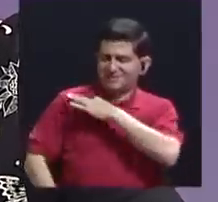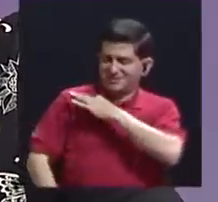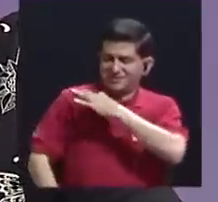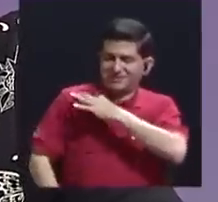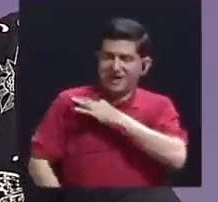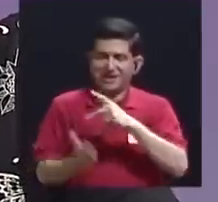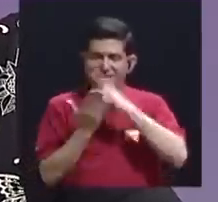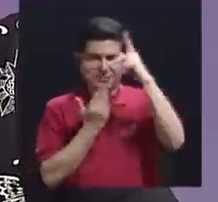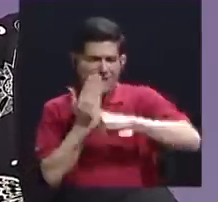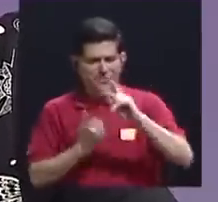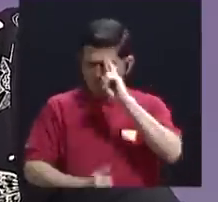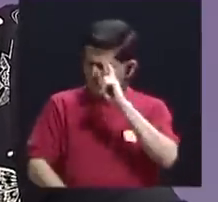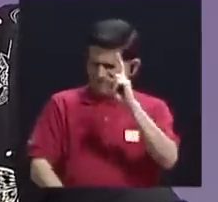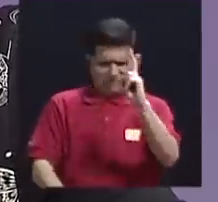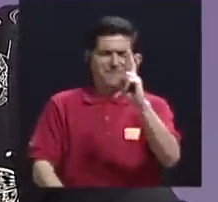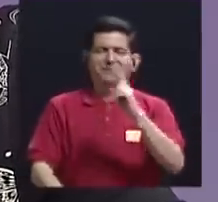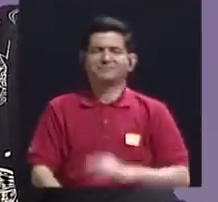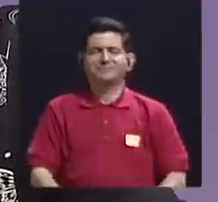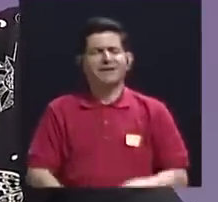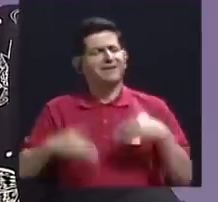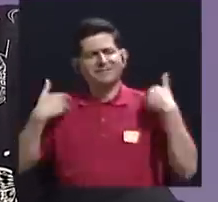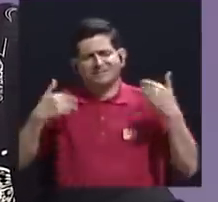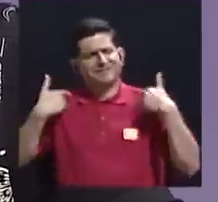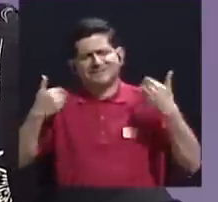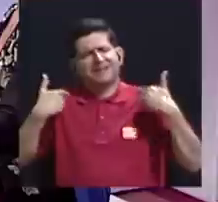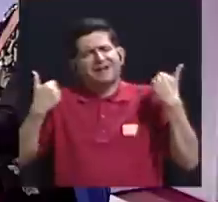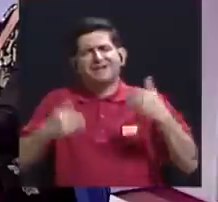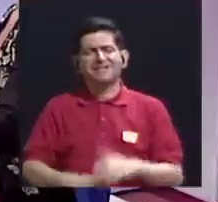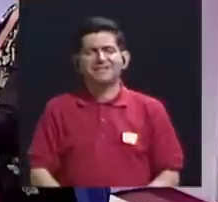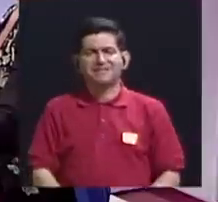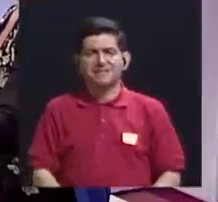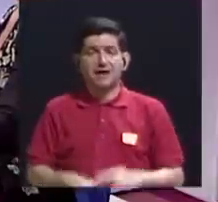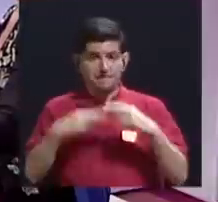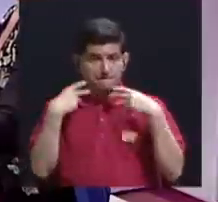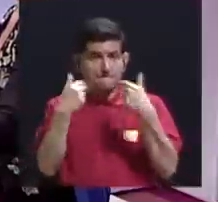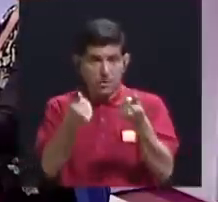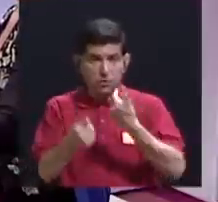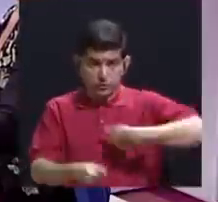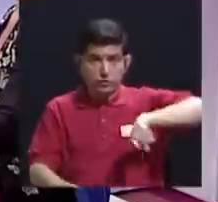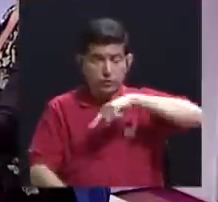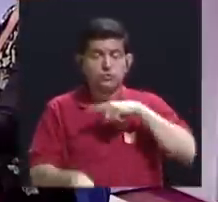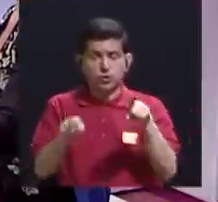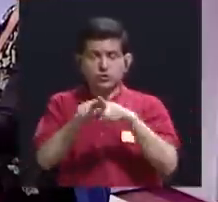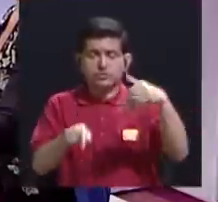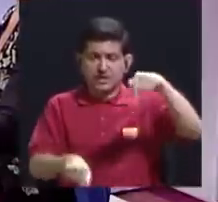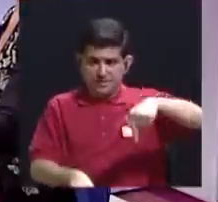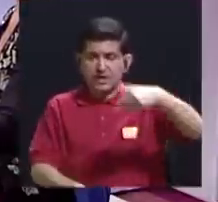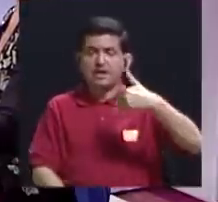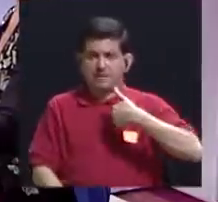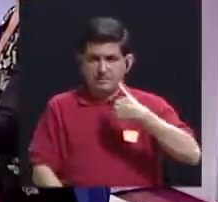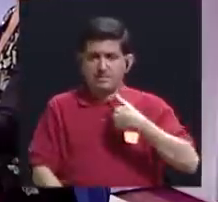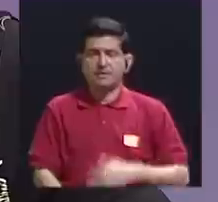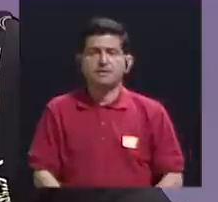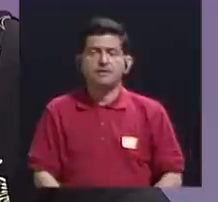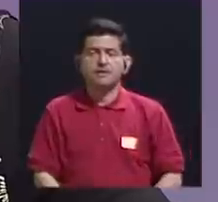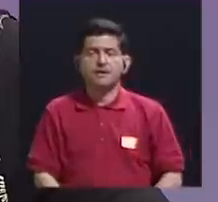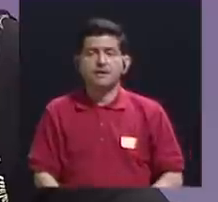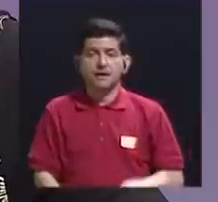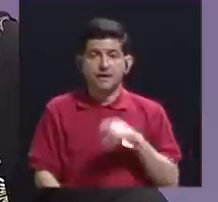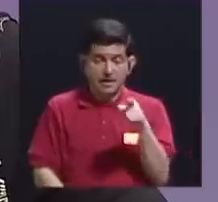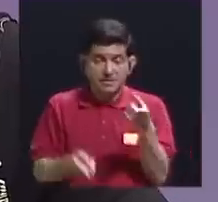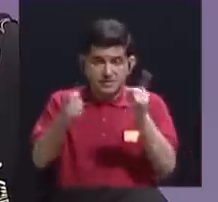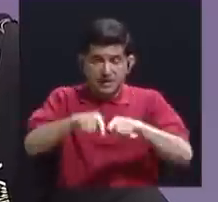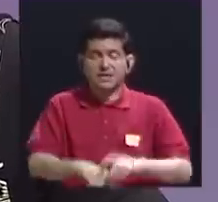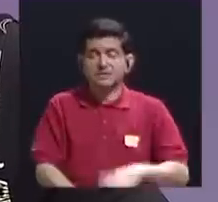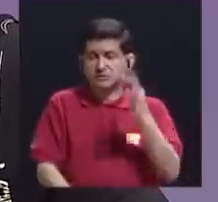de irreverencias cambiado muy pronto vamos a contar también con la presencia de la